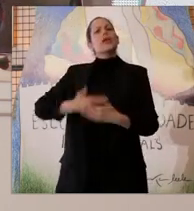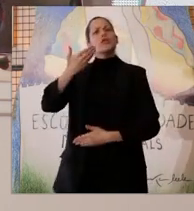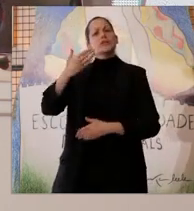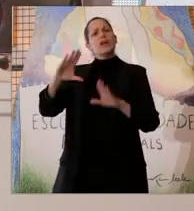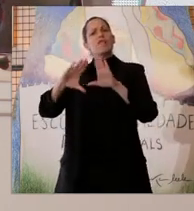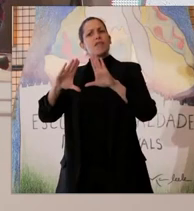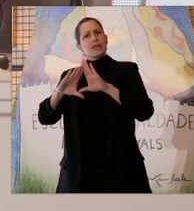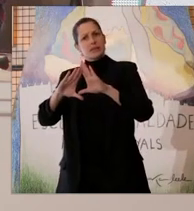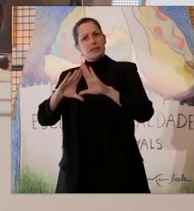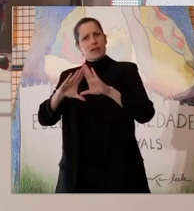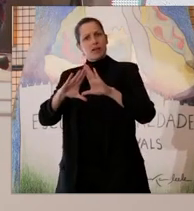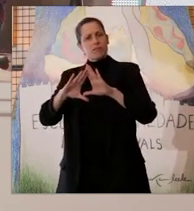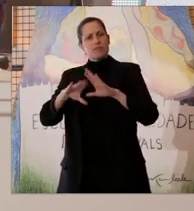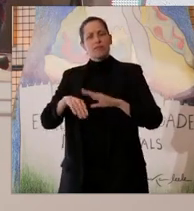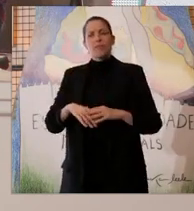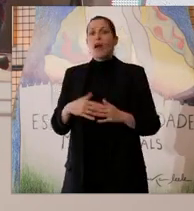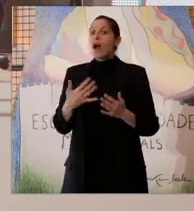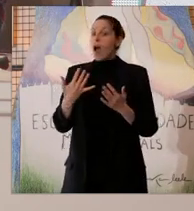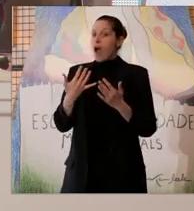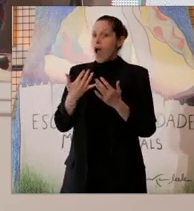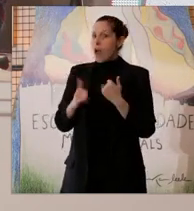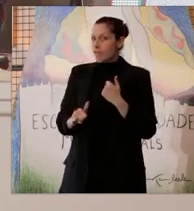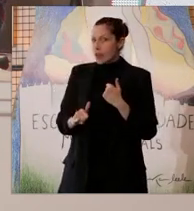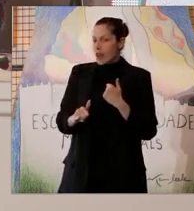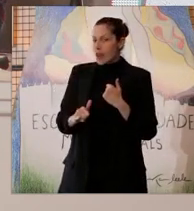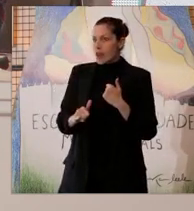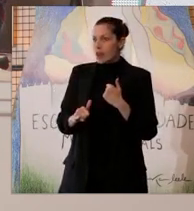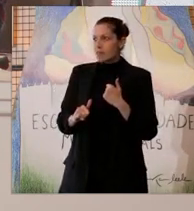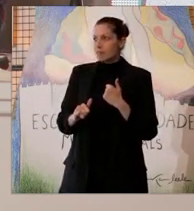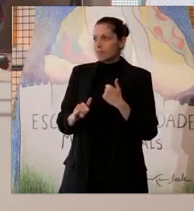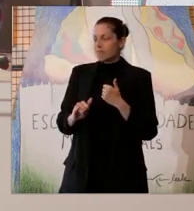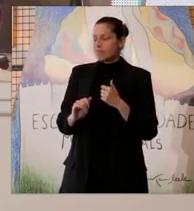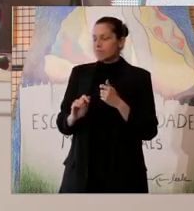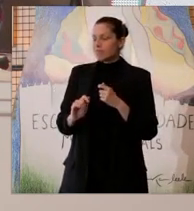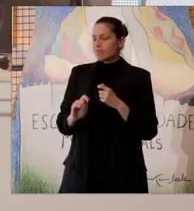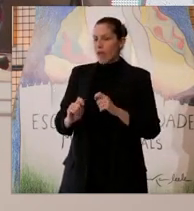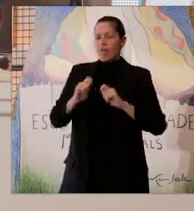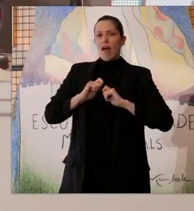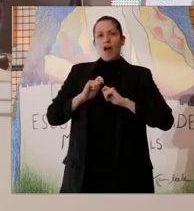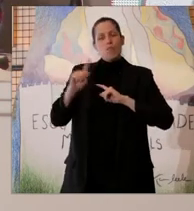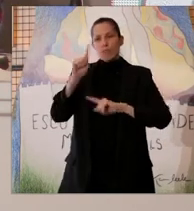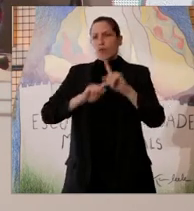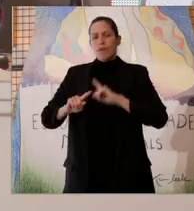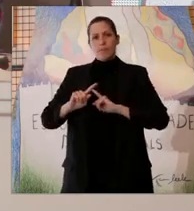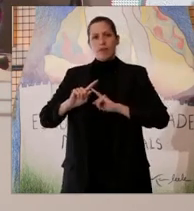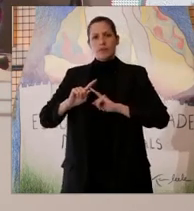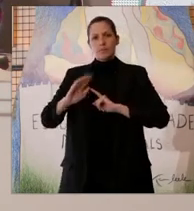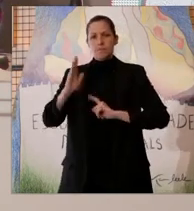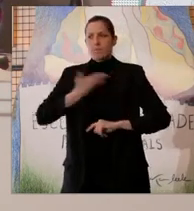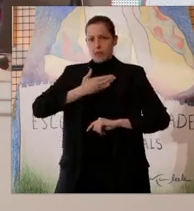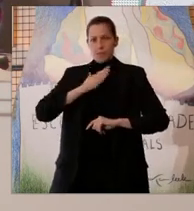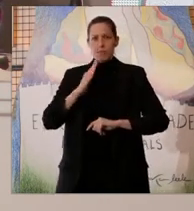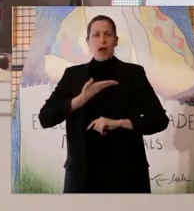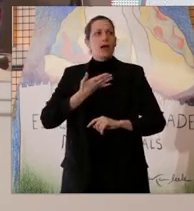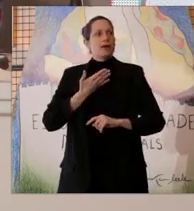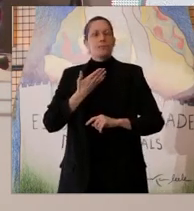perspectiva de género lo único que hace es mayoritariamente penalizarte penalizarte porque se te supone ya no neutra